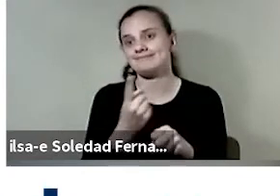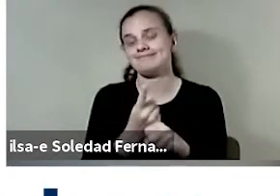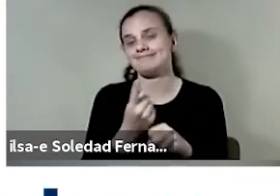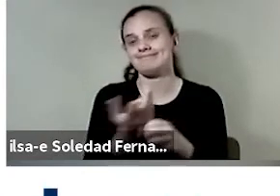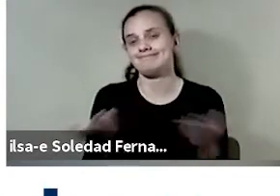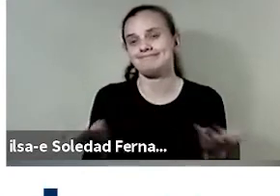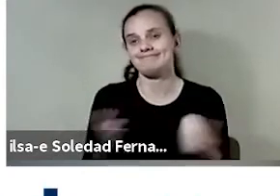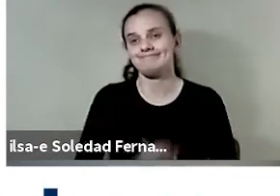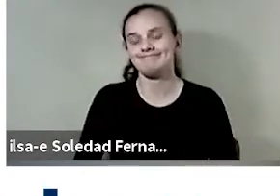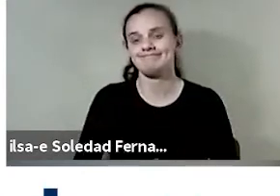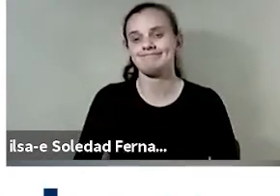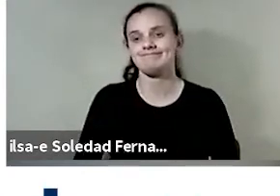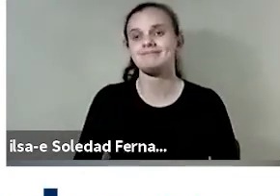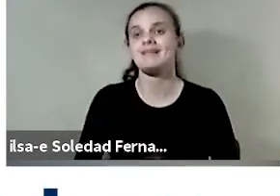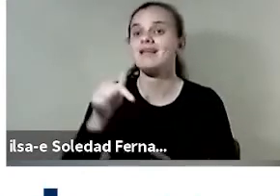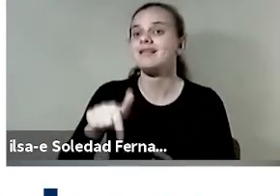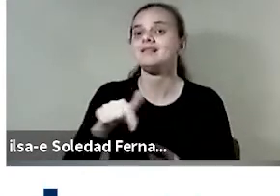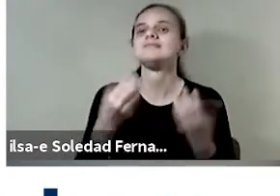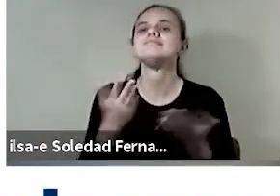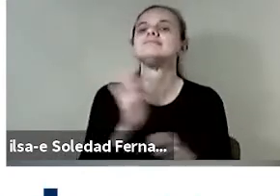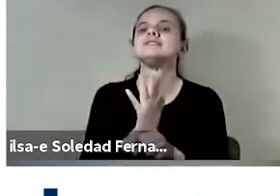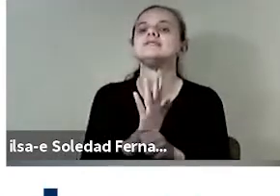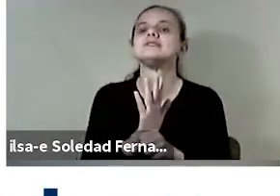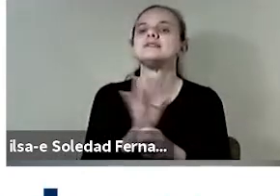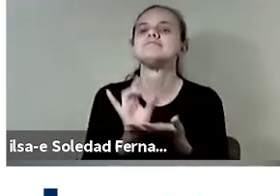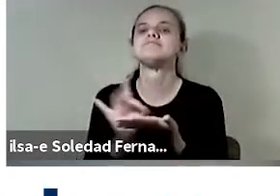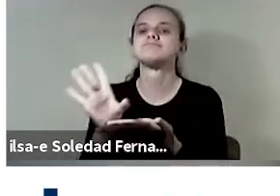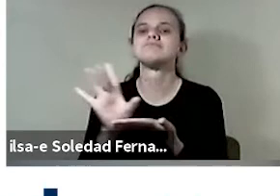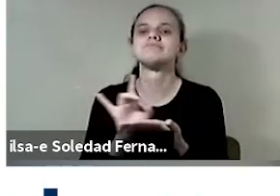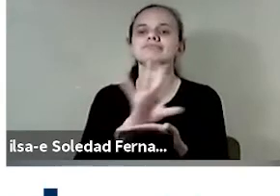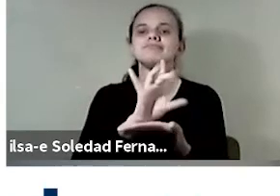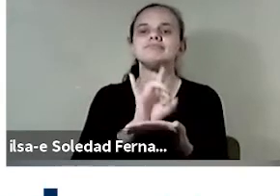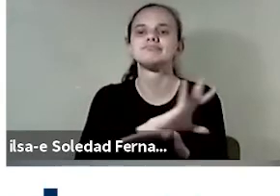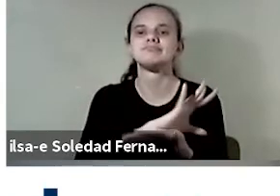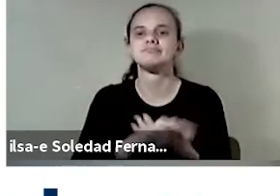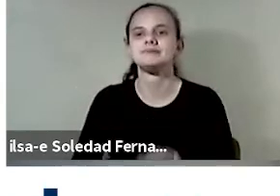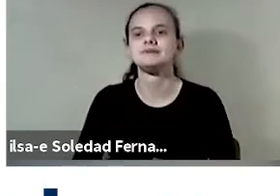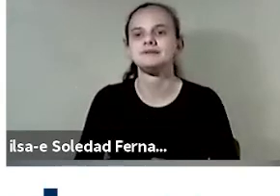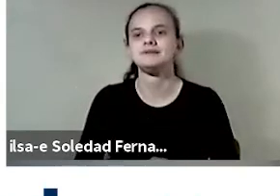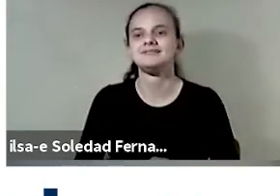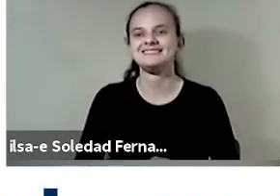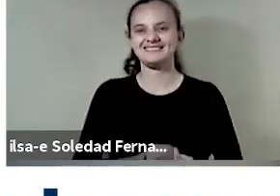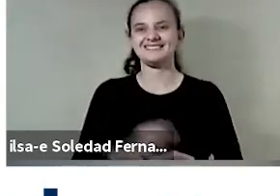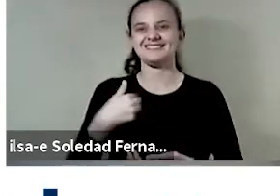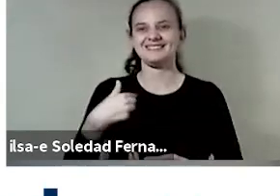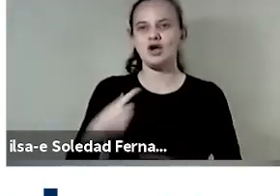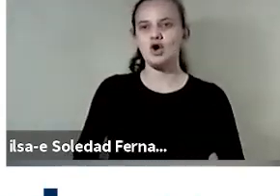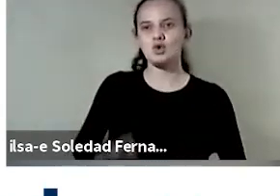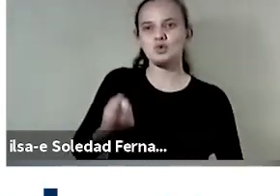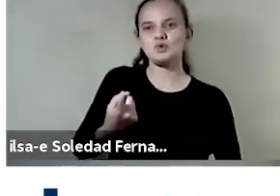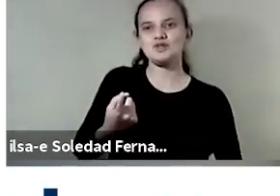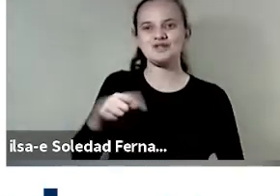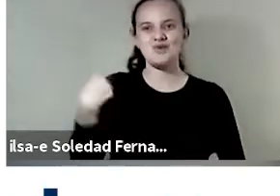plataformas educativas hoy en día, que no pueden ser usadas sin conexión a Internet. Y eso termina excluyendo un montón de personas.